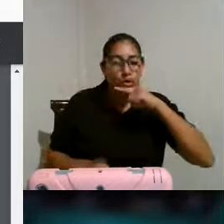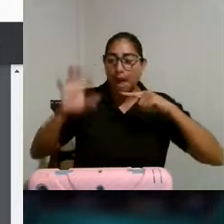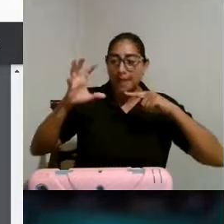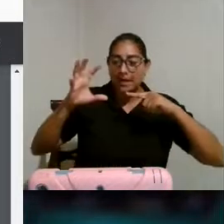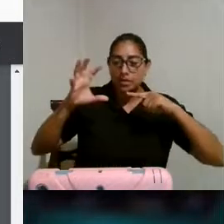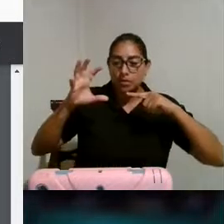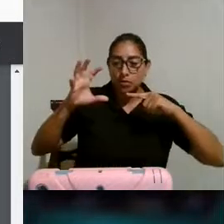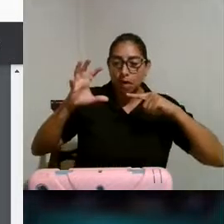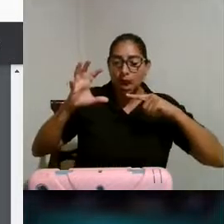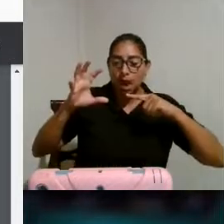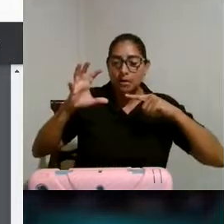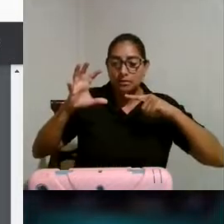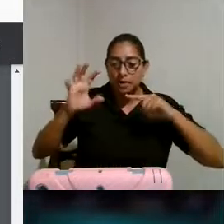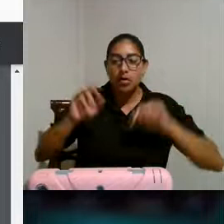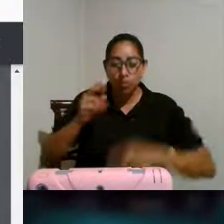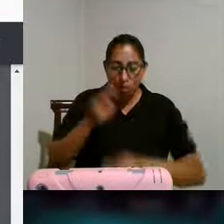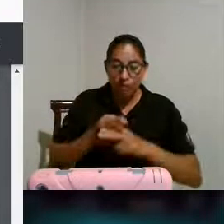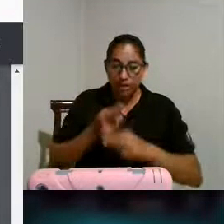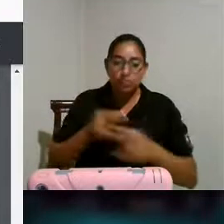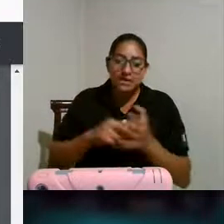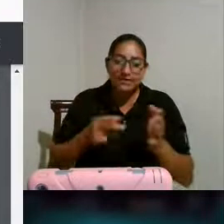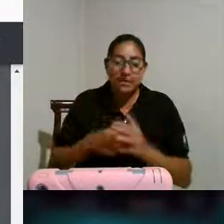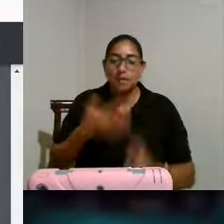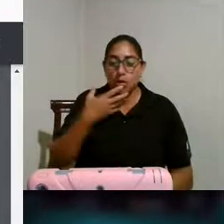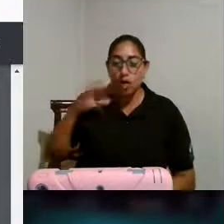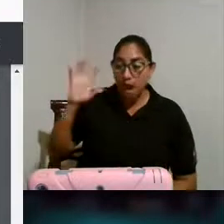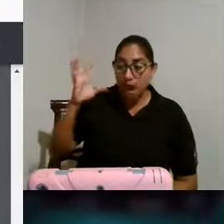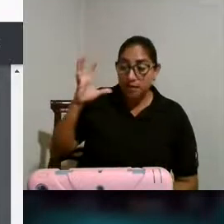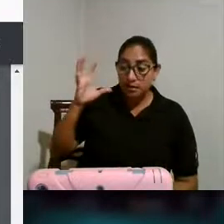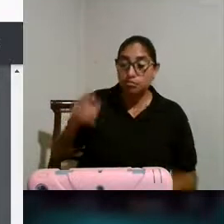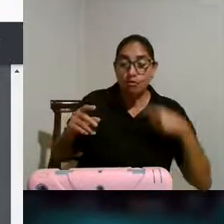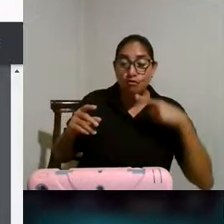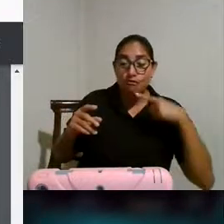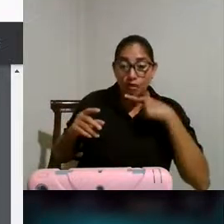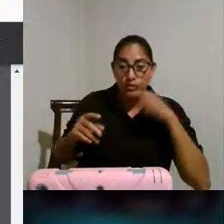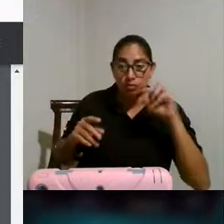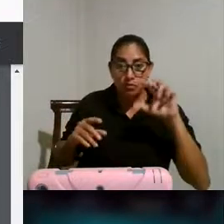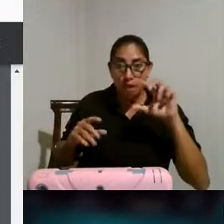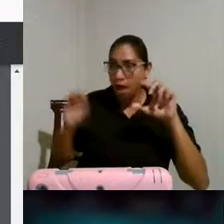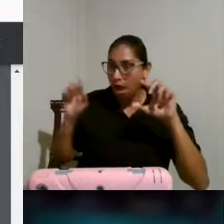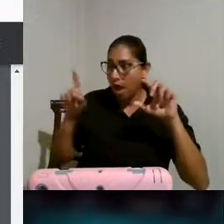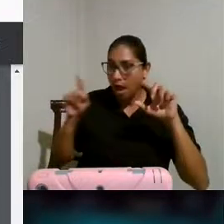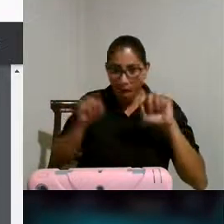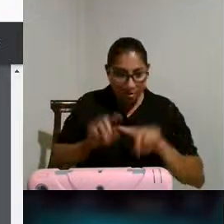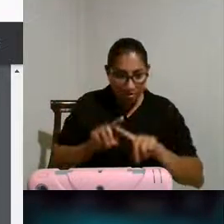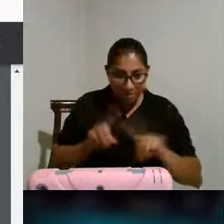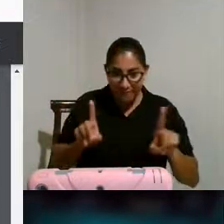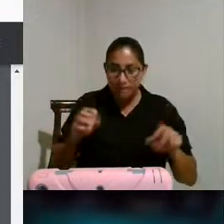Entonces ocupamos calcular el valor de b. El valor de b. En este caso,